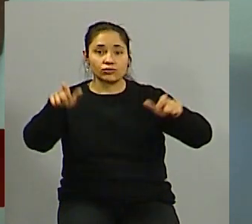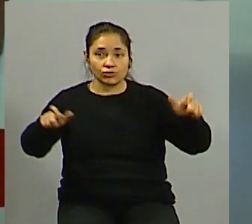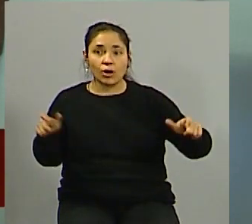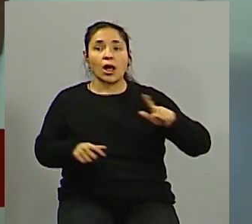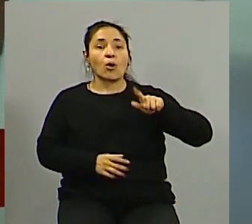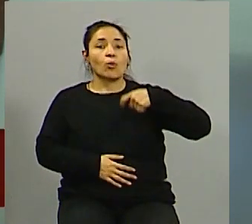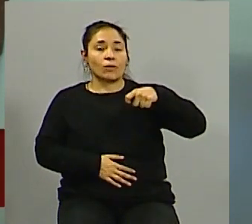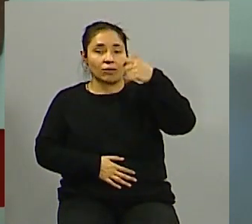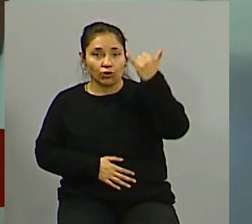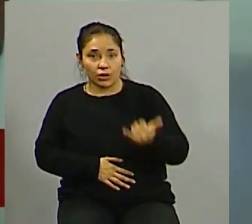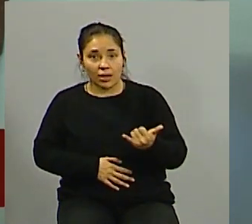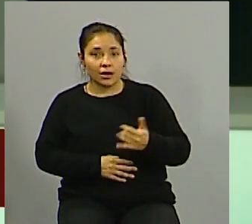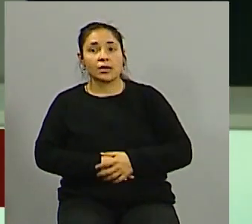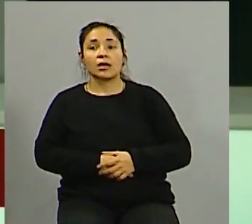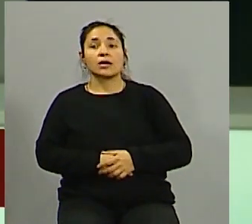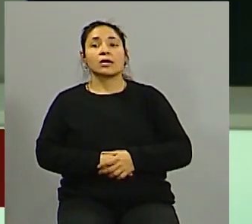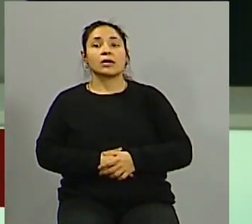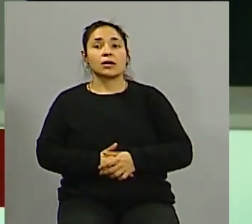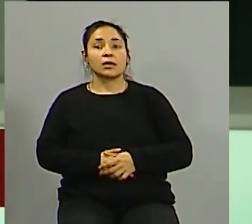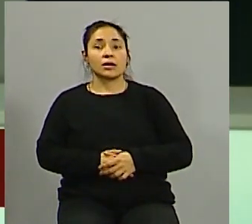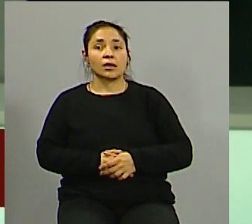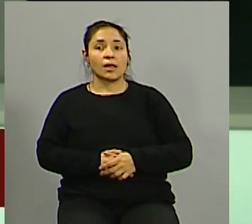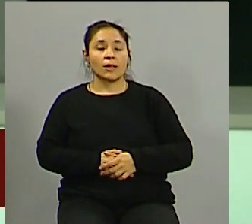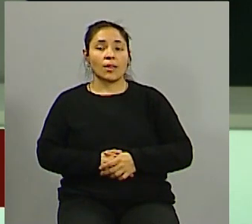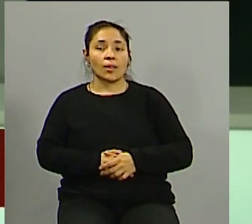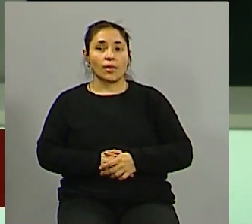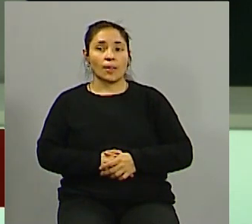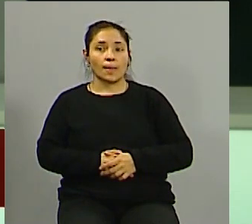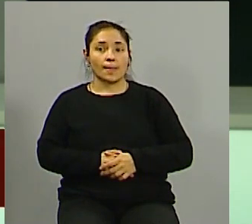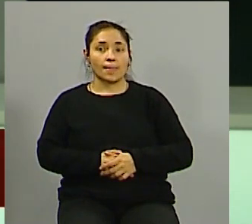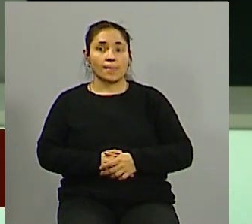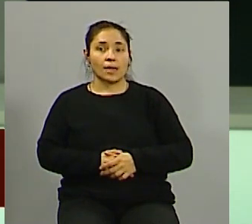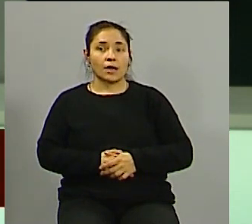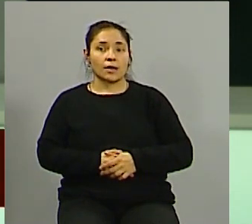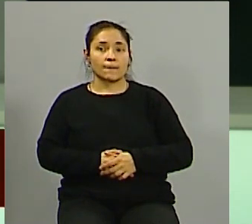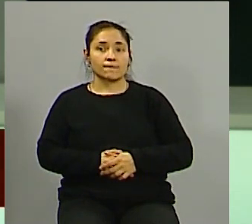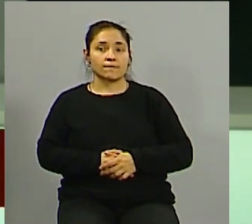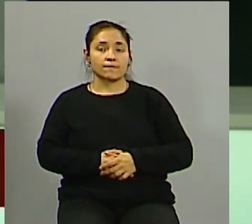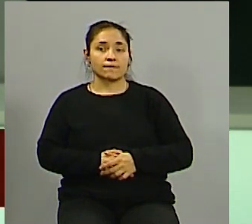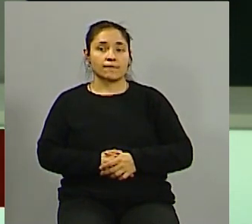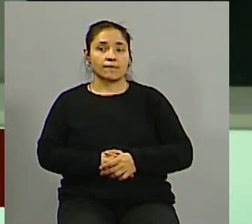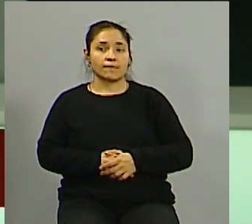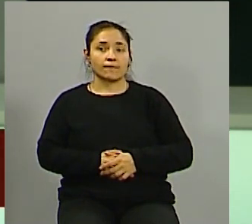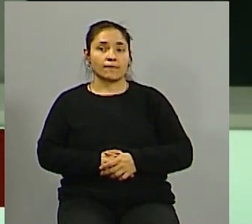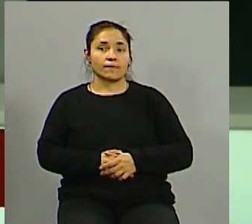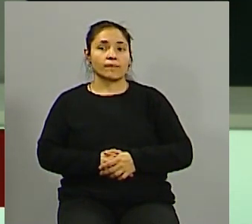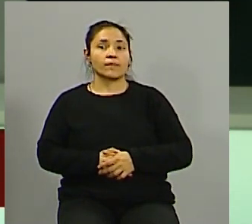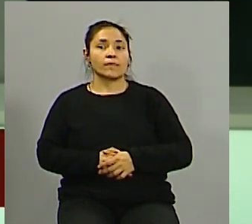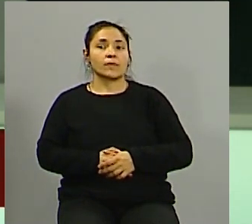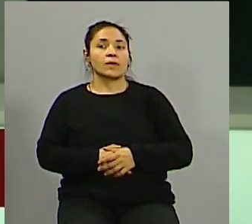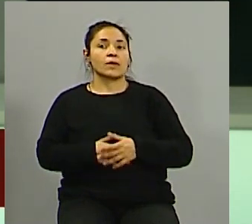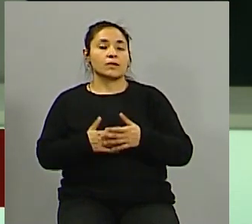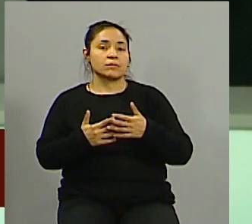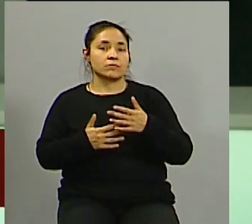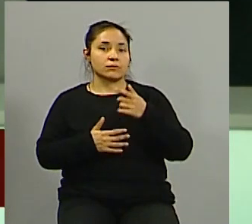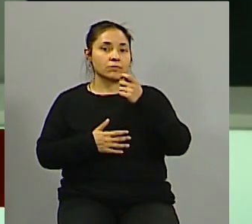edad jubilatoria, con esto sería para profundizar muchísimo más, pero que es el reconocimiento de aportes por